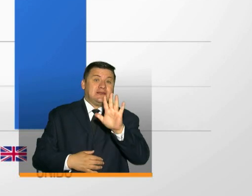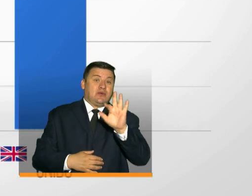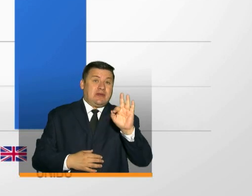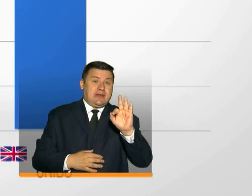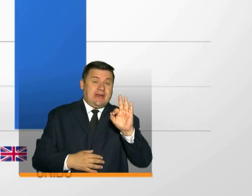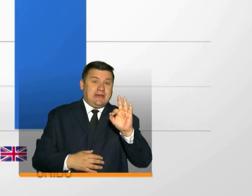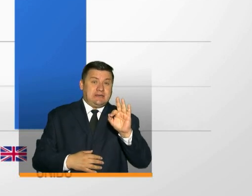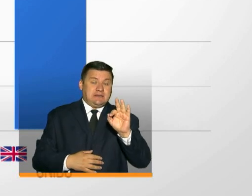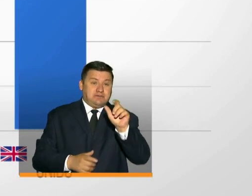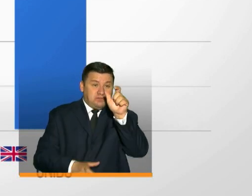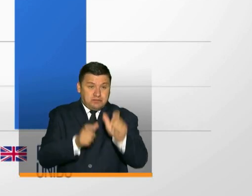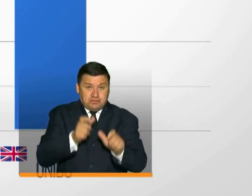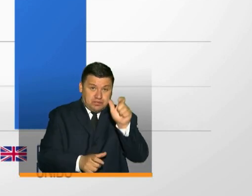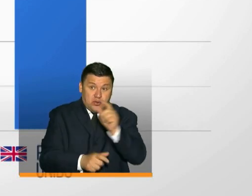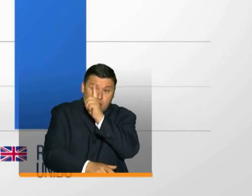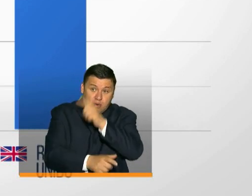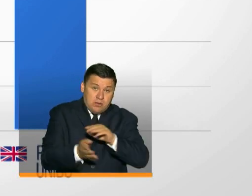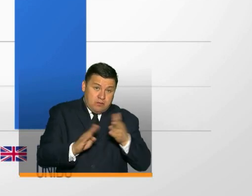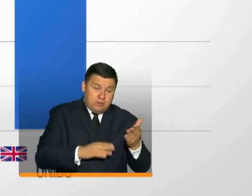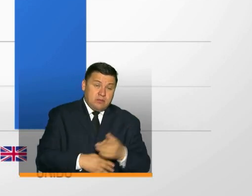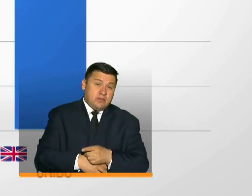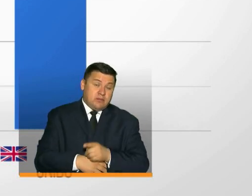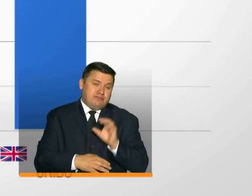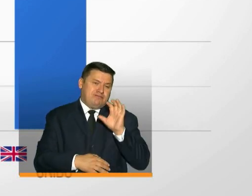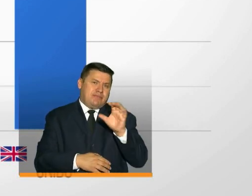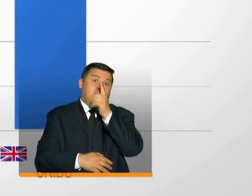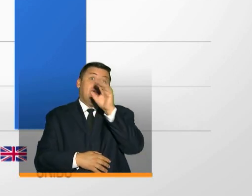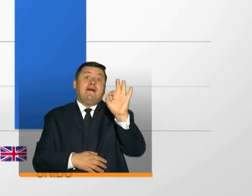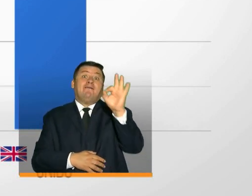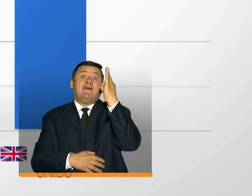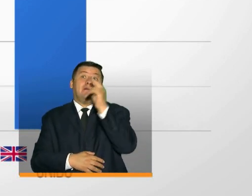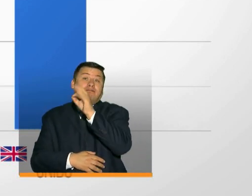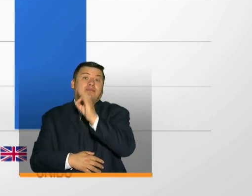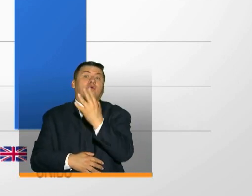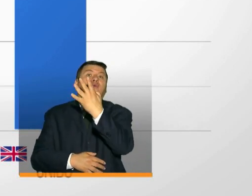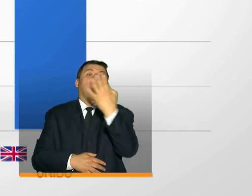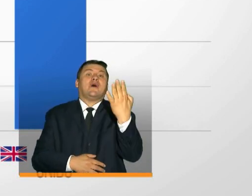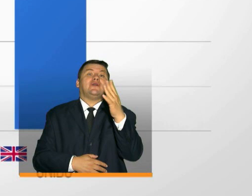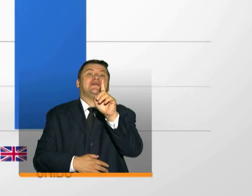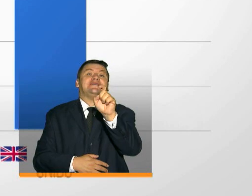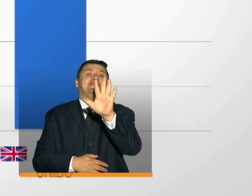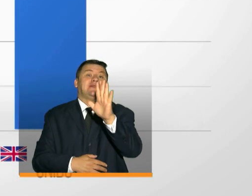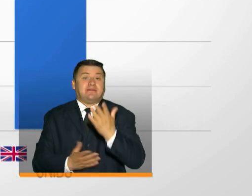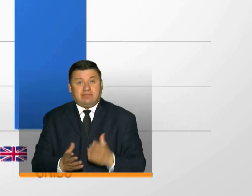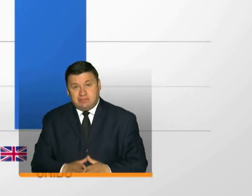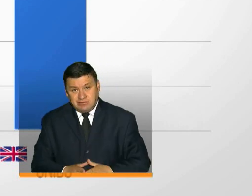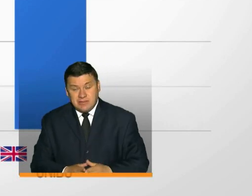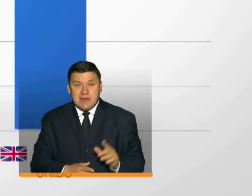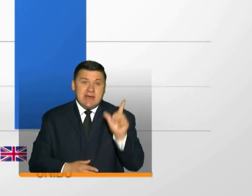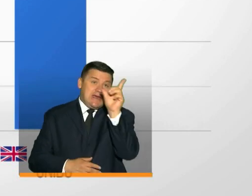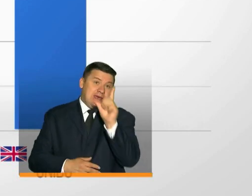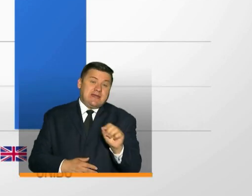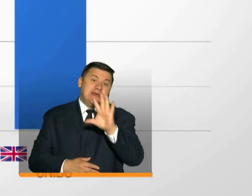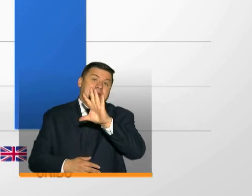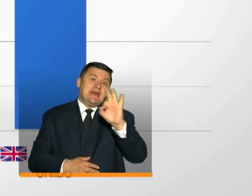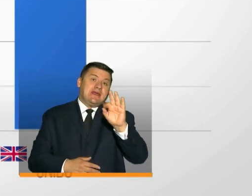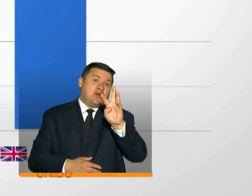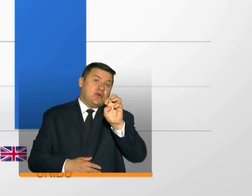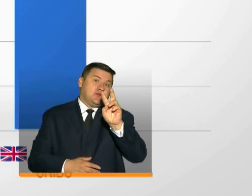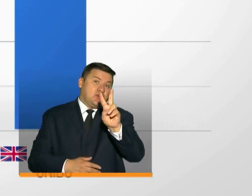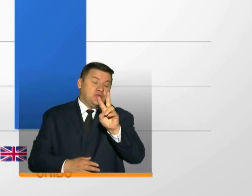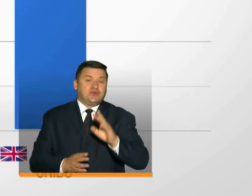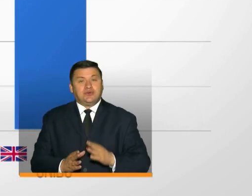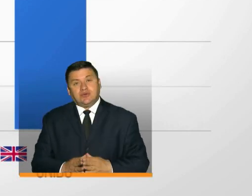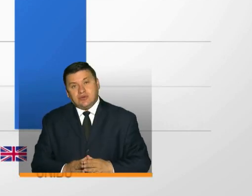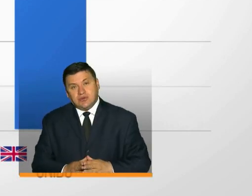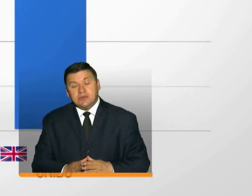253 muertes por millón. Un país como Francia está en 465, Italia está en